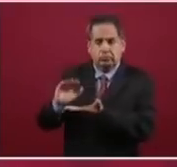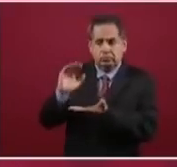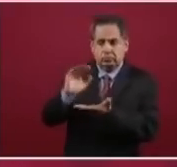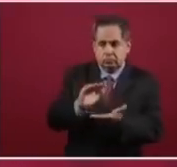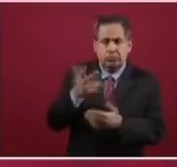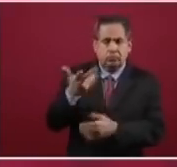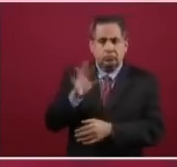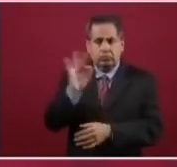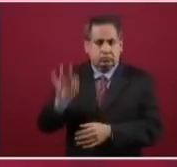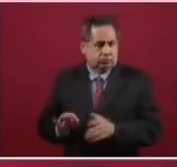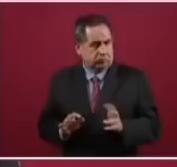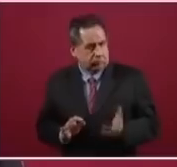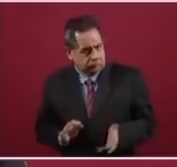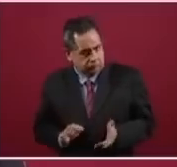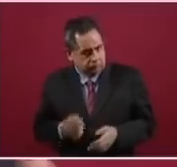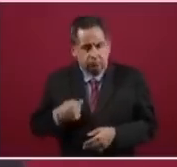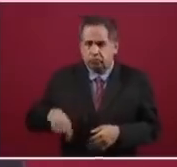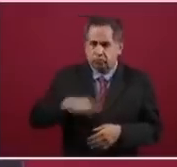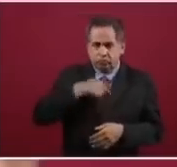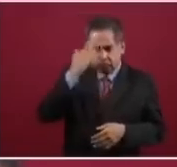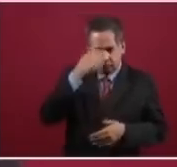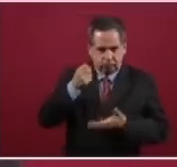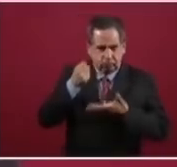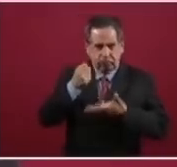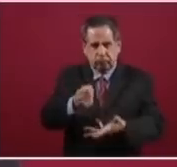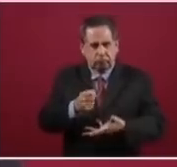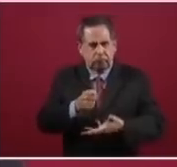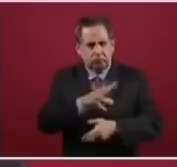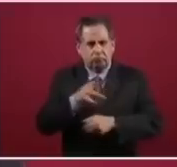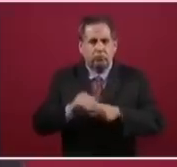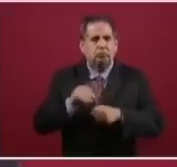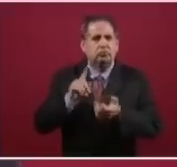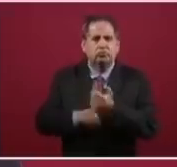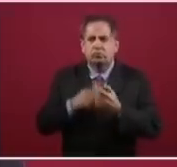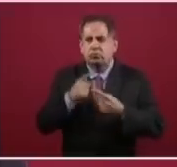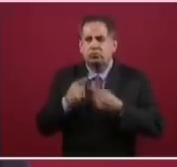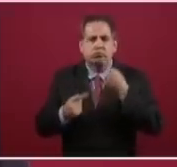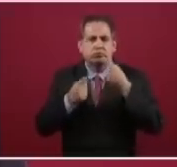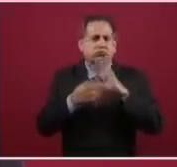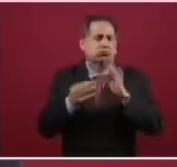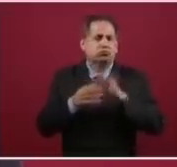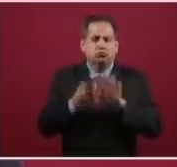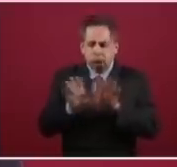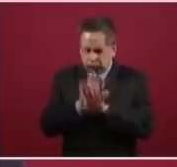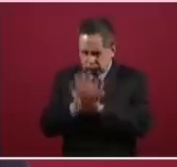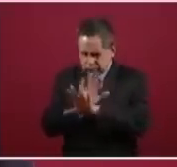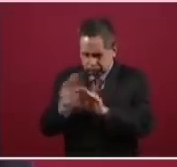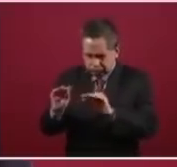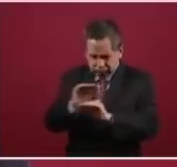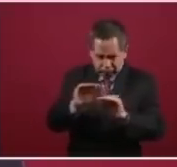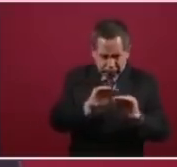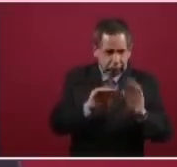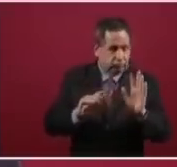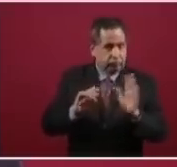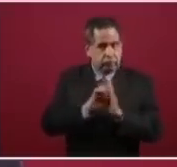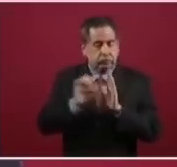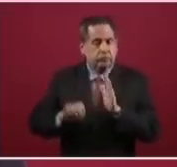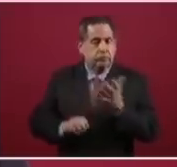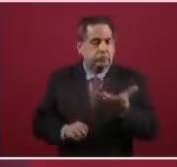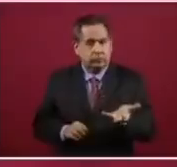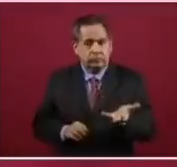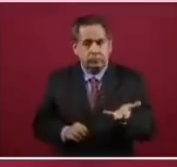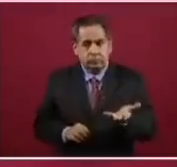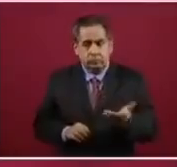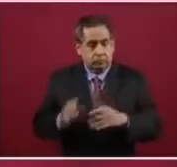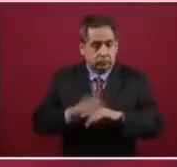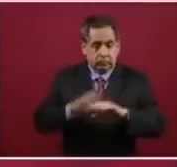10 por ciento como todos los presupuestos y esto implica implica reacomodos por ejemplo es